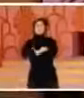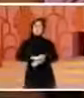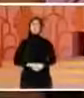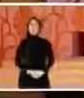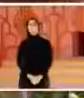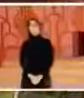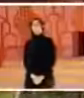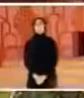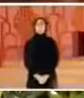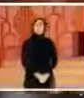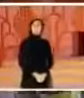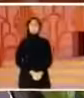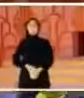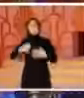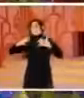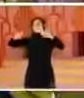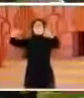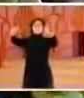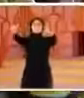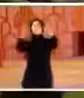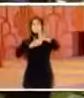afición por siempre